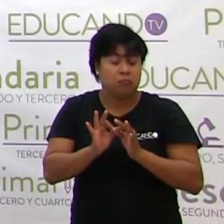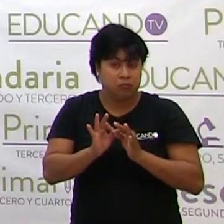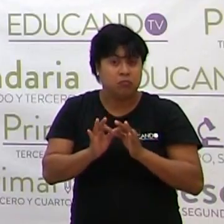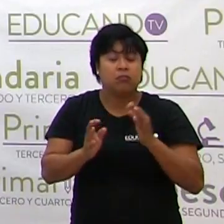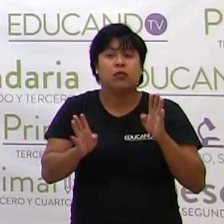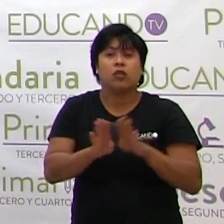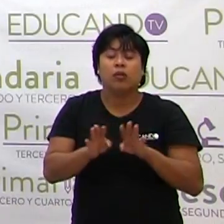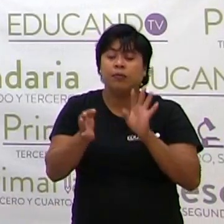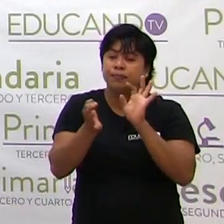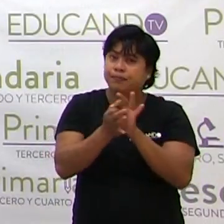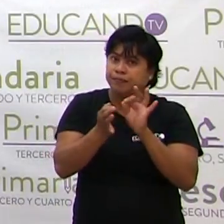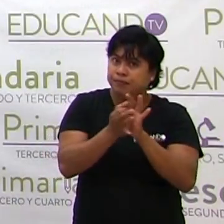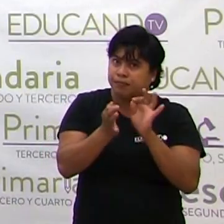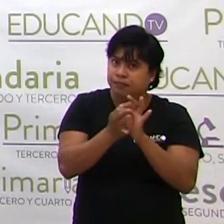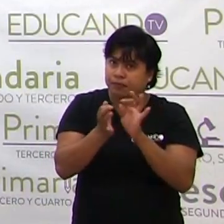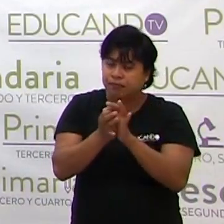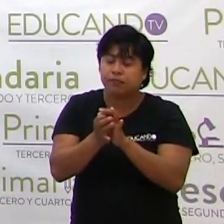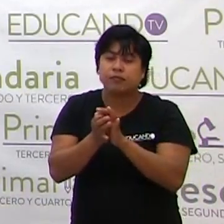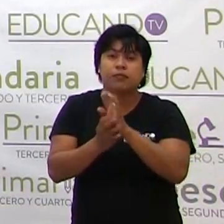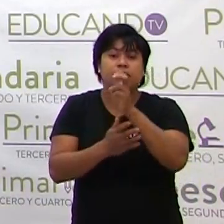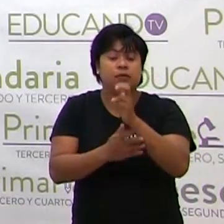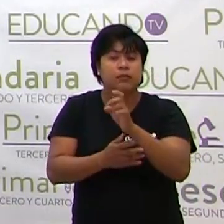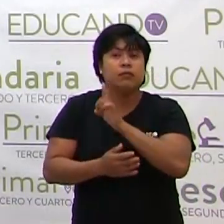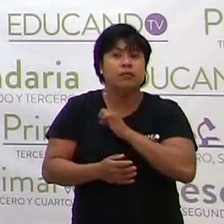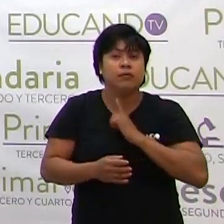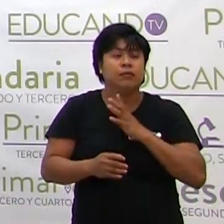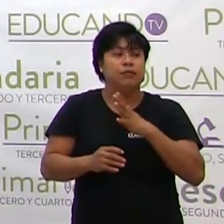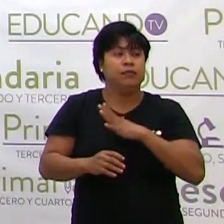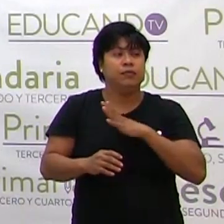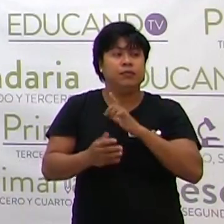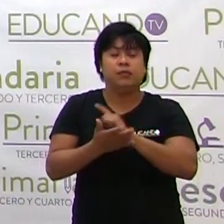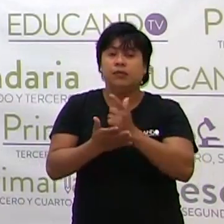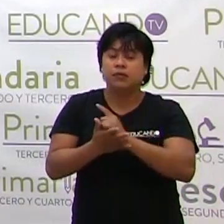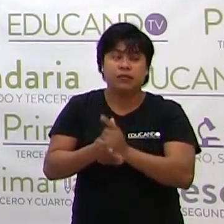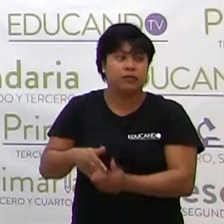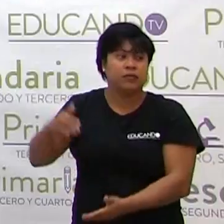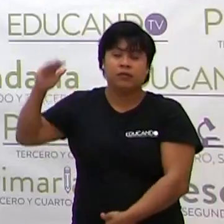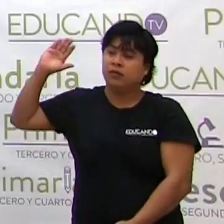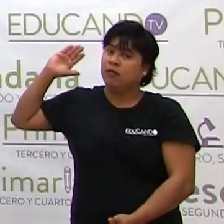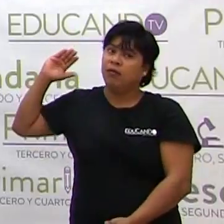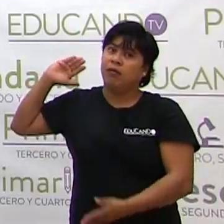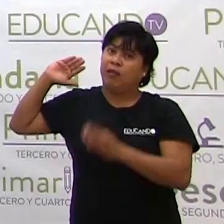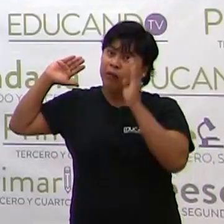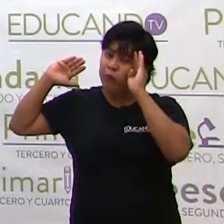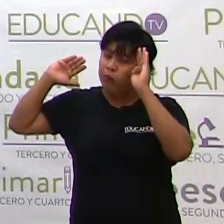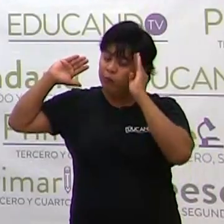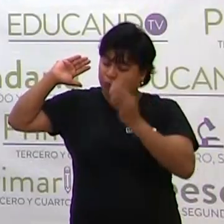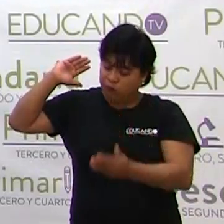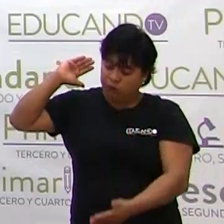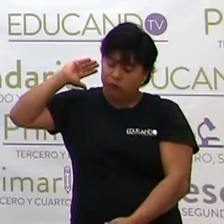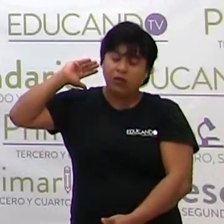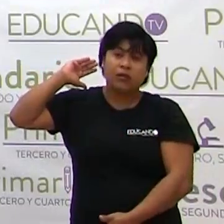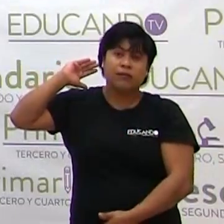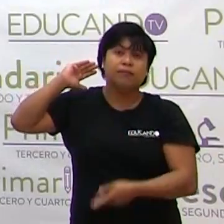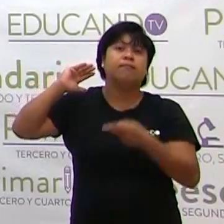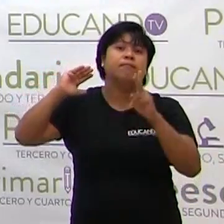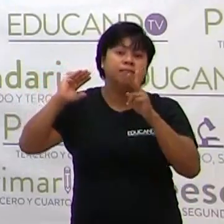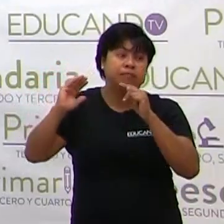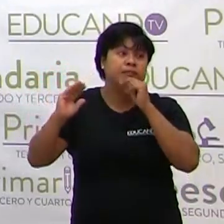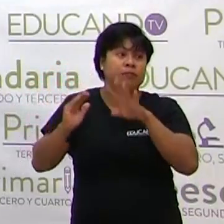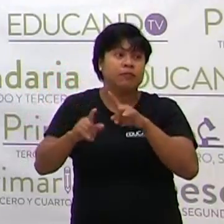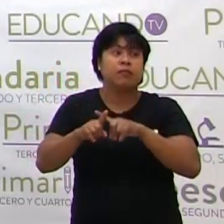hacer referencia que vamos a tener libros muy grandes, pero también